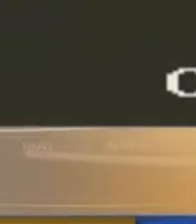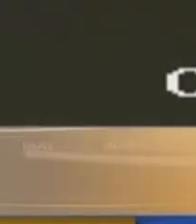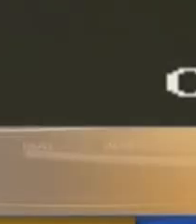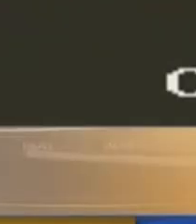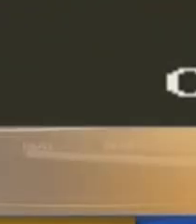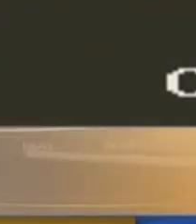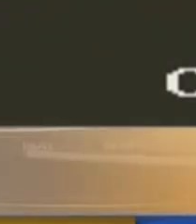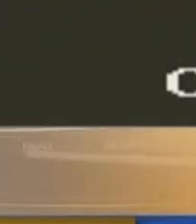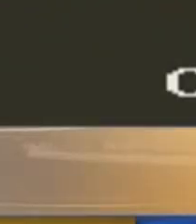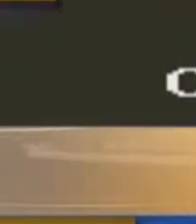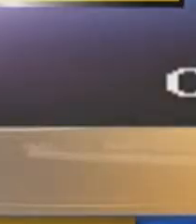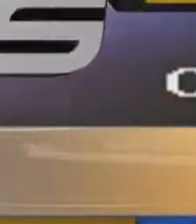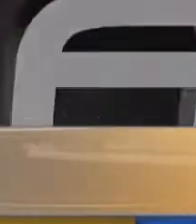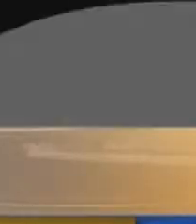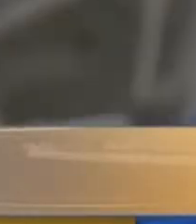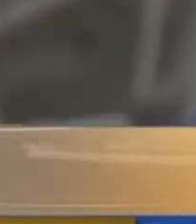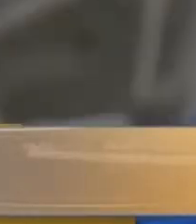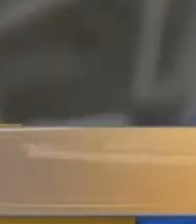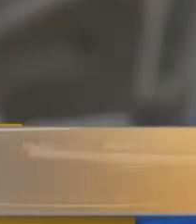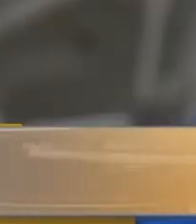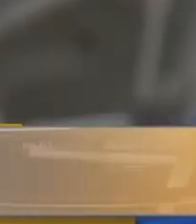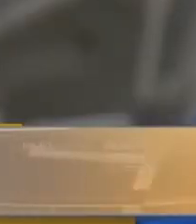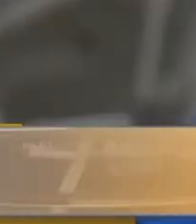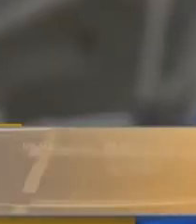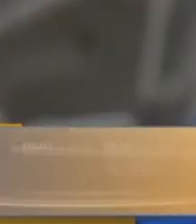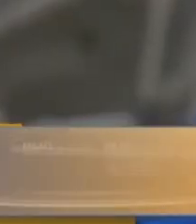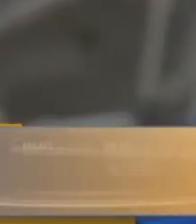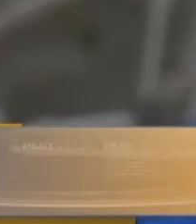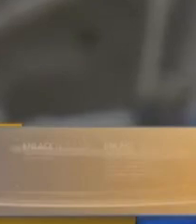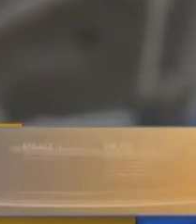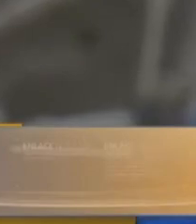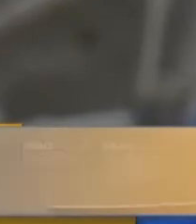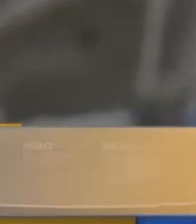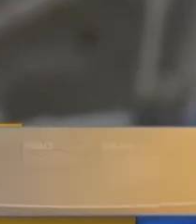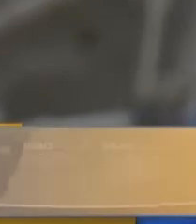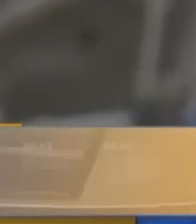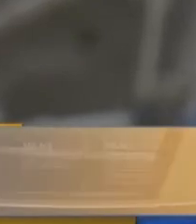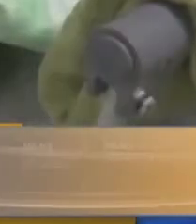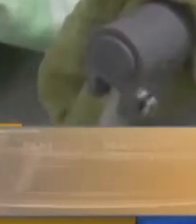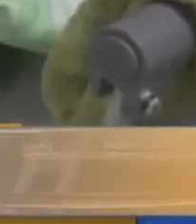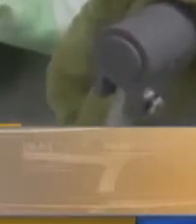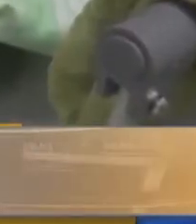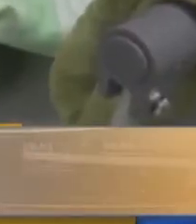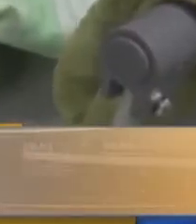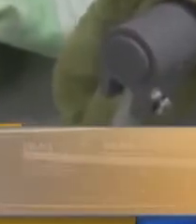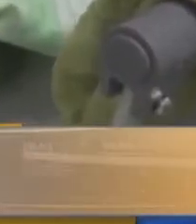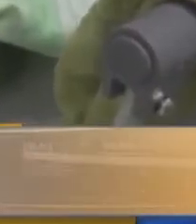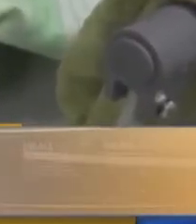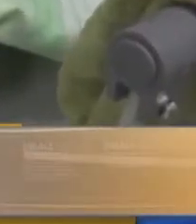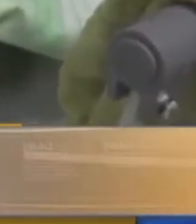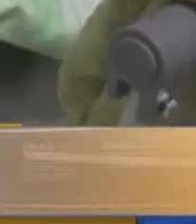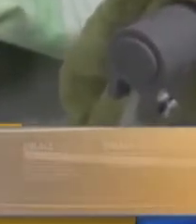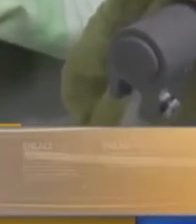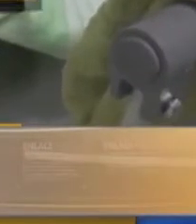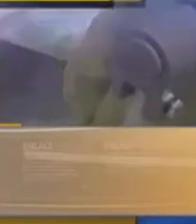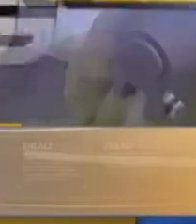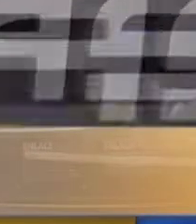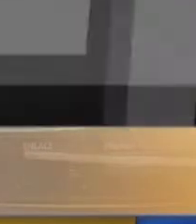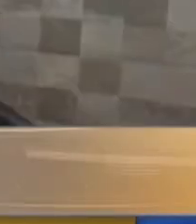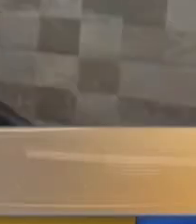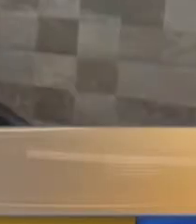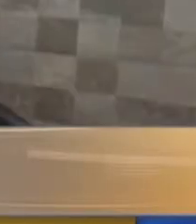sujeto se llevara el producido del día. Hombre herido en Yondó, Antioquia, se salvó de milagro luego de ataque mortal de un sujeto que le reclamó por actuaciones de sus